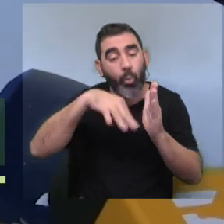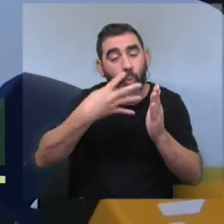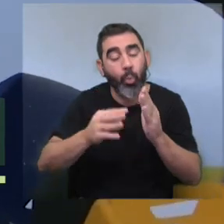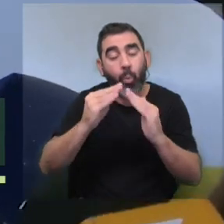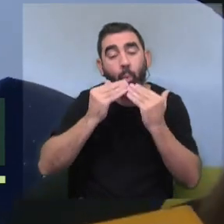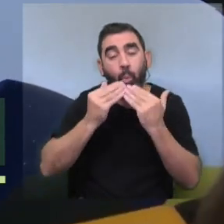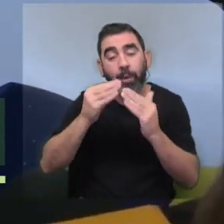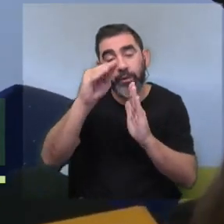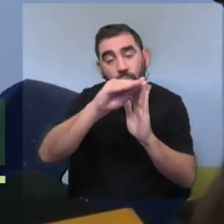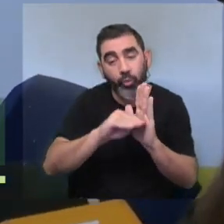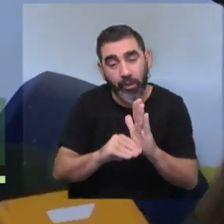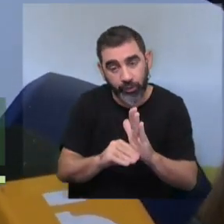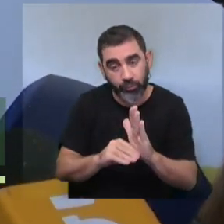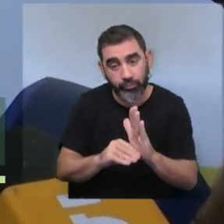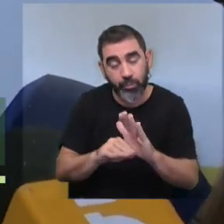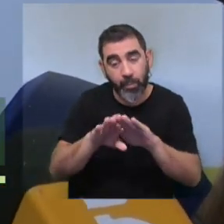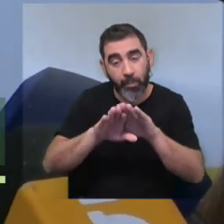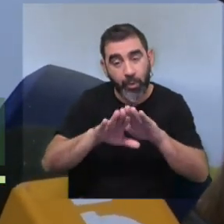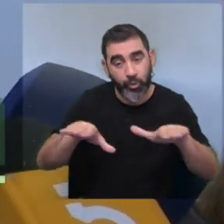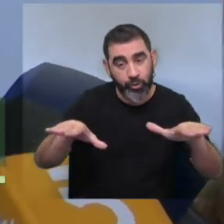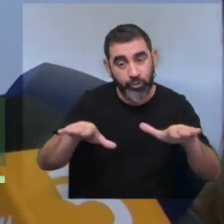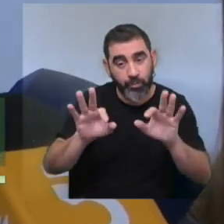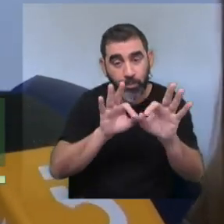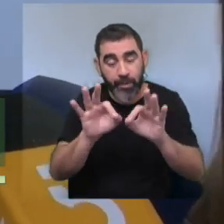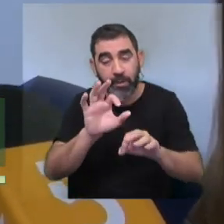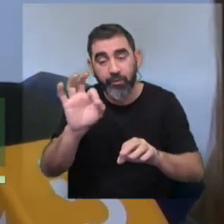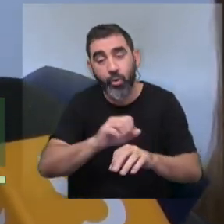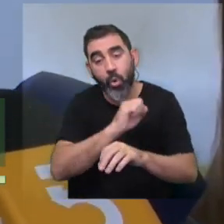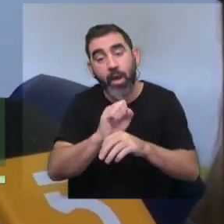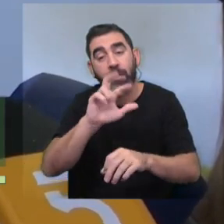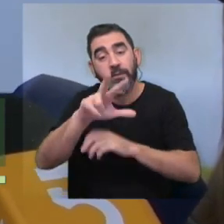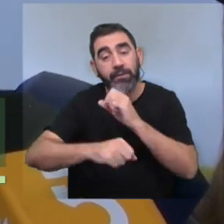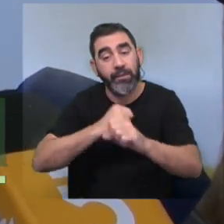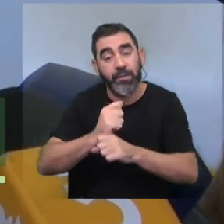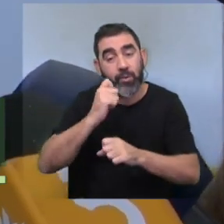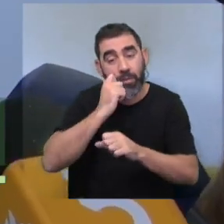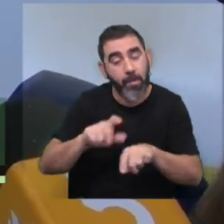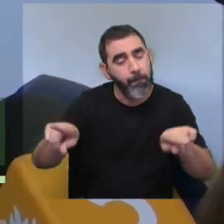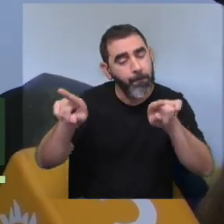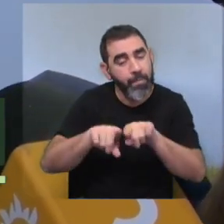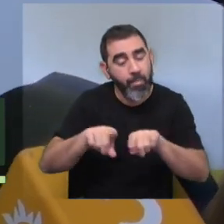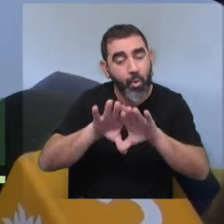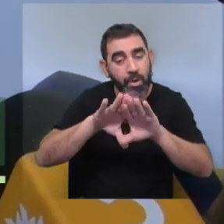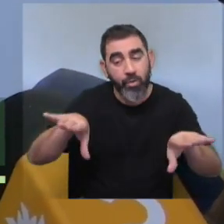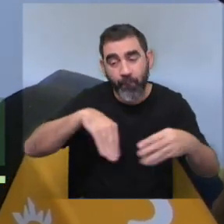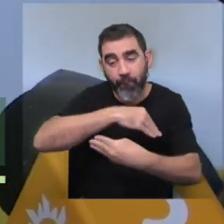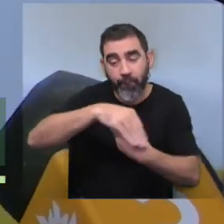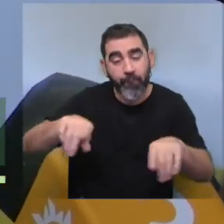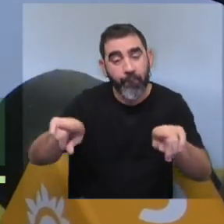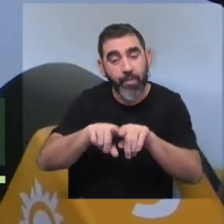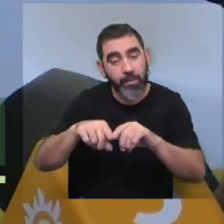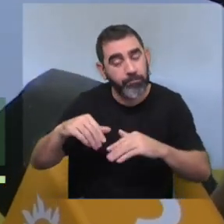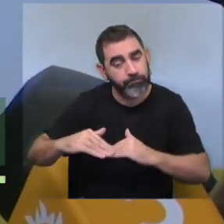medidas antropométricas a los niños de 0 a 3 años y los mismos niños y las mismas familias han sido